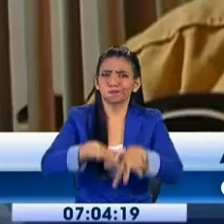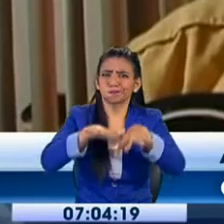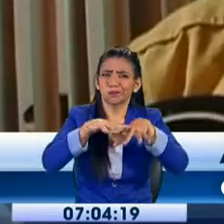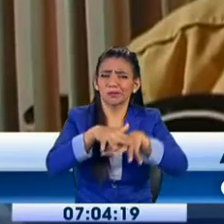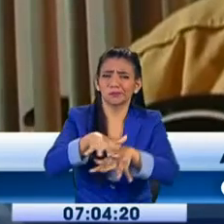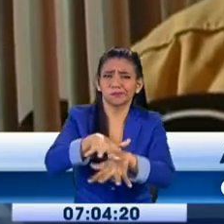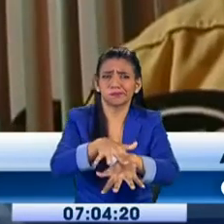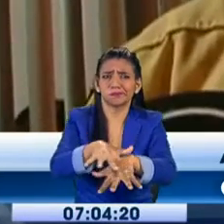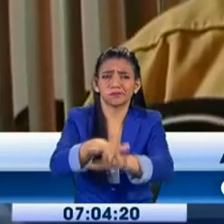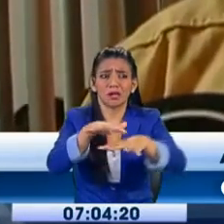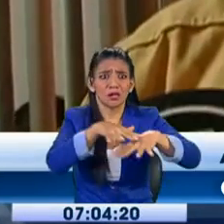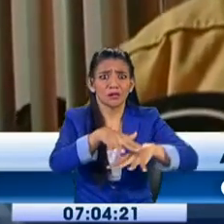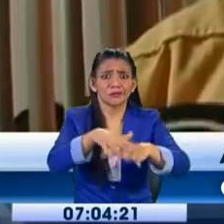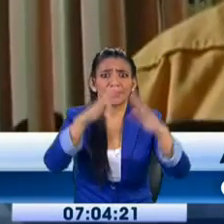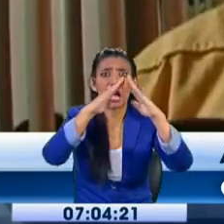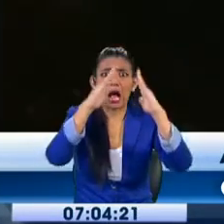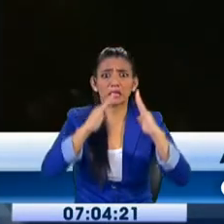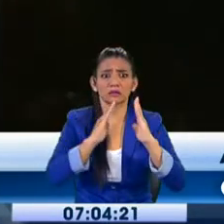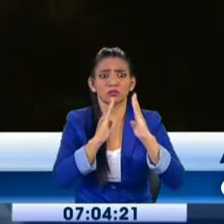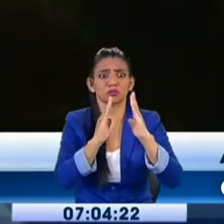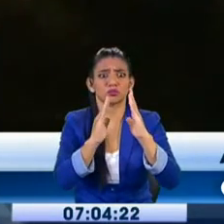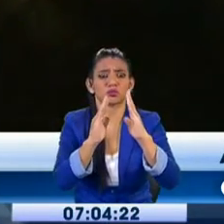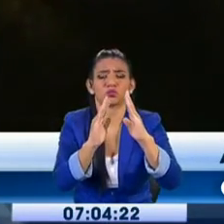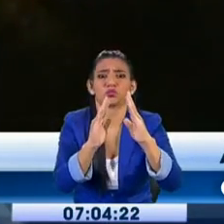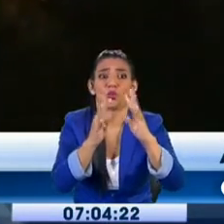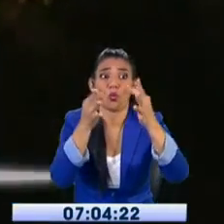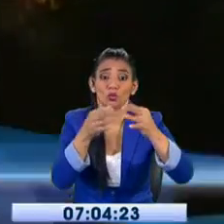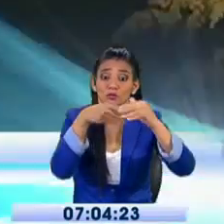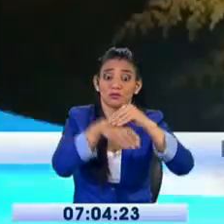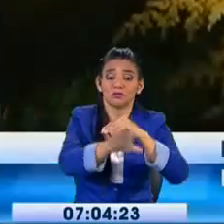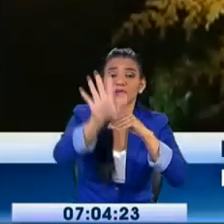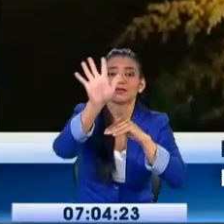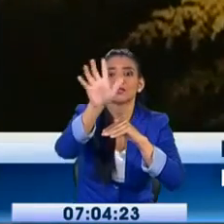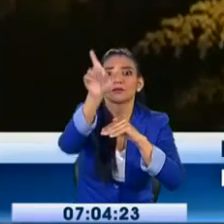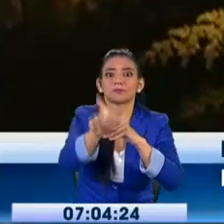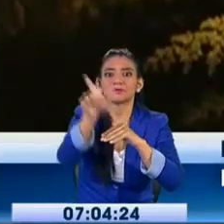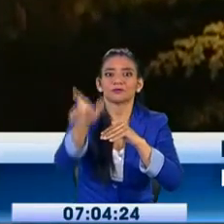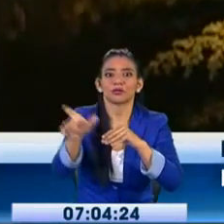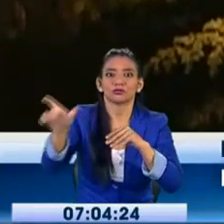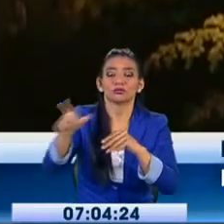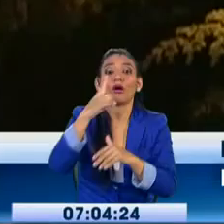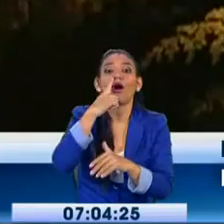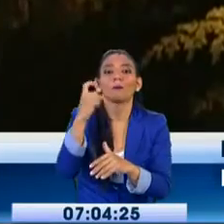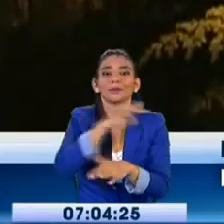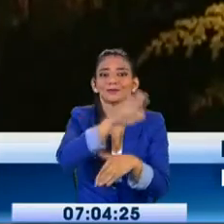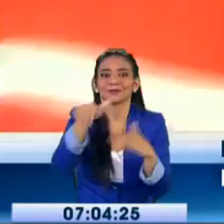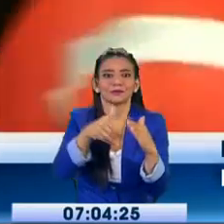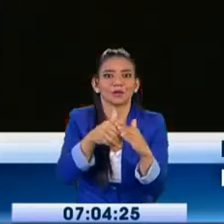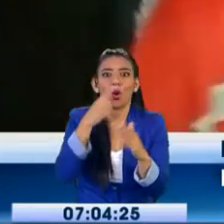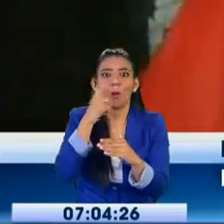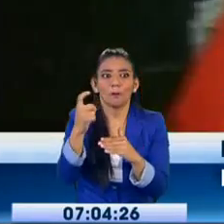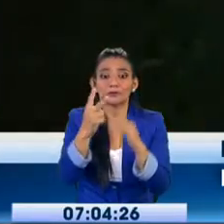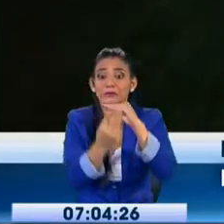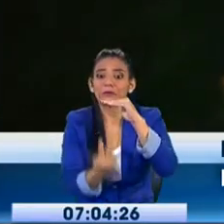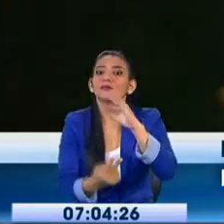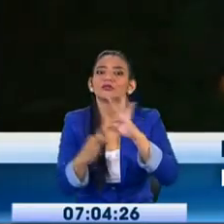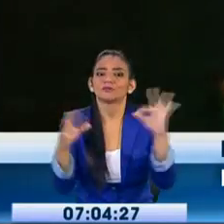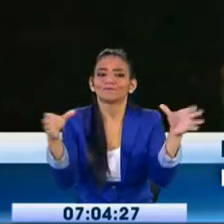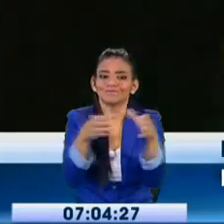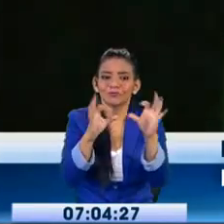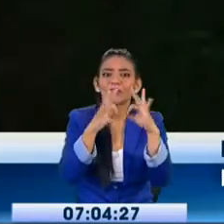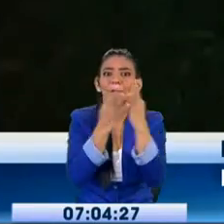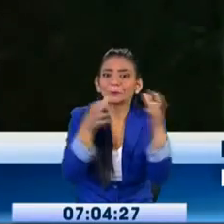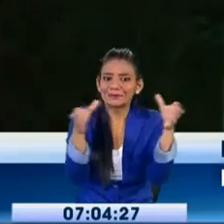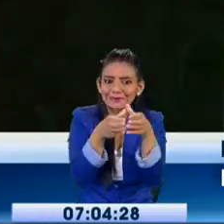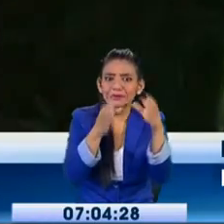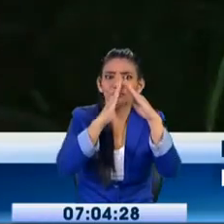salían, flotaban, entonces eso también ayudó. En el interior 5 personas, todos hombres que milagrosamente no se ahogaron, todos eran miembros de una misma